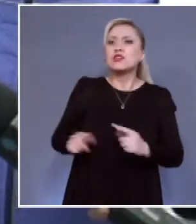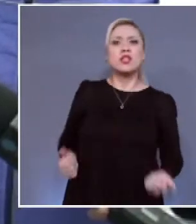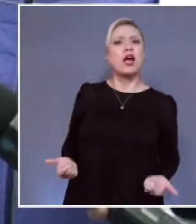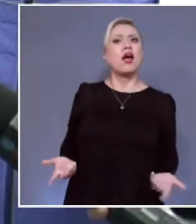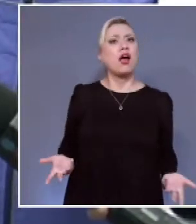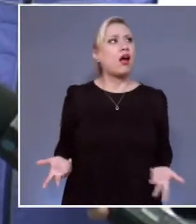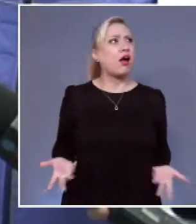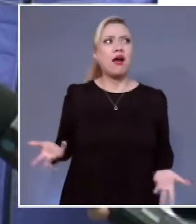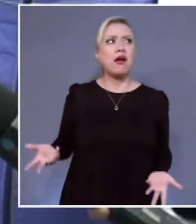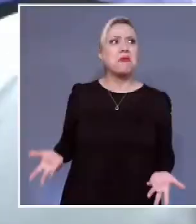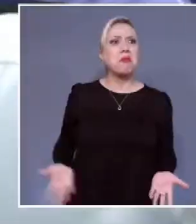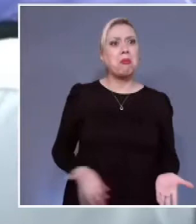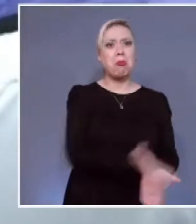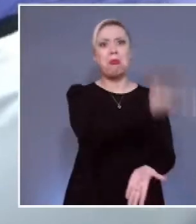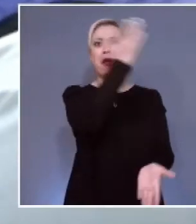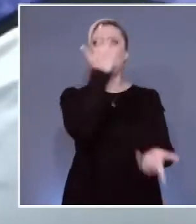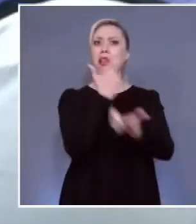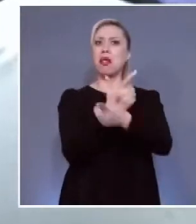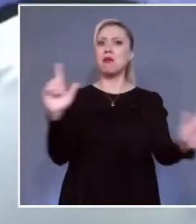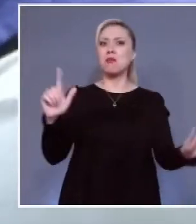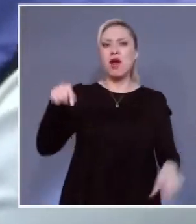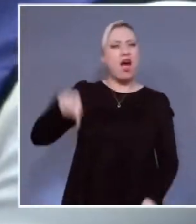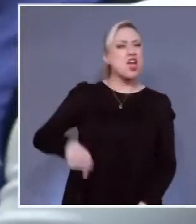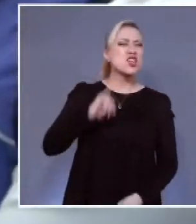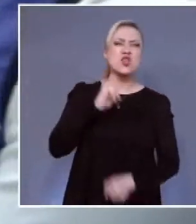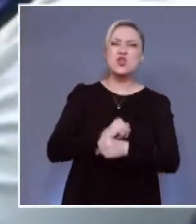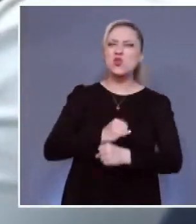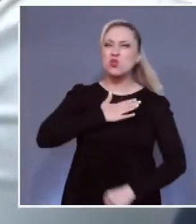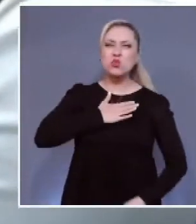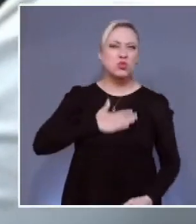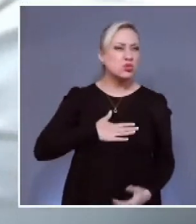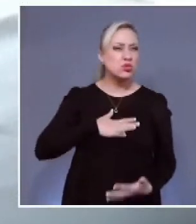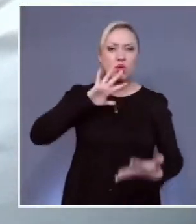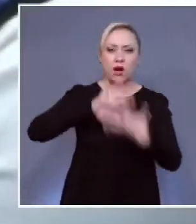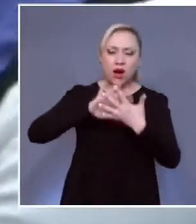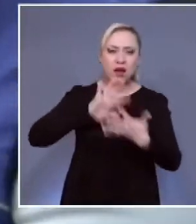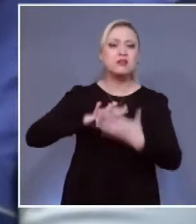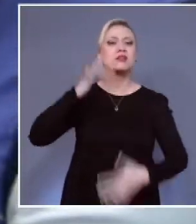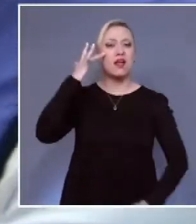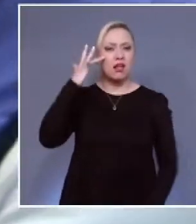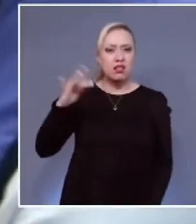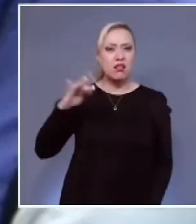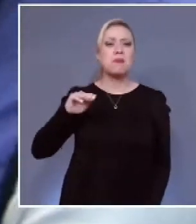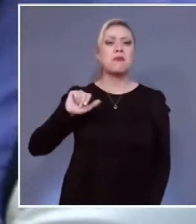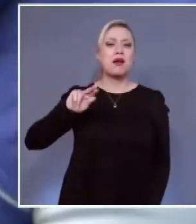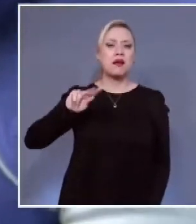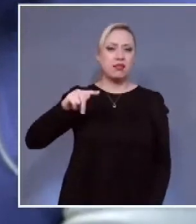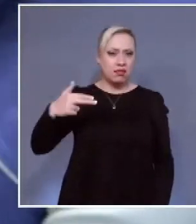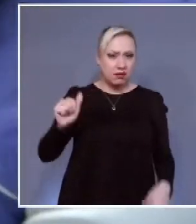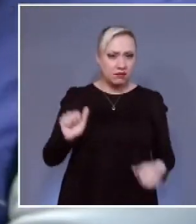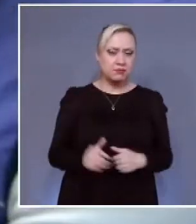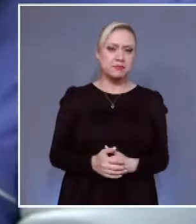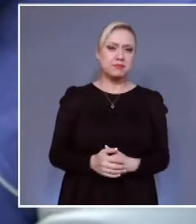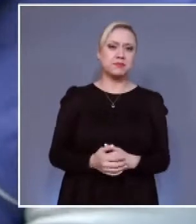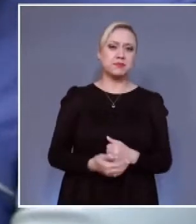mucha injusticia en Santa Marta, ¿no? Hola, ministro presidente, buenas tardes. ¿Cómo estás? Habla Netzaí.